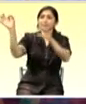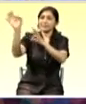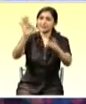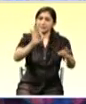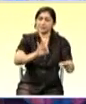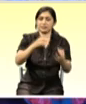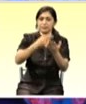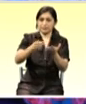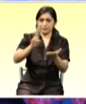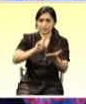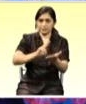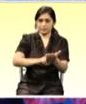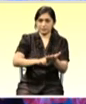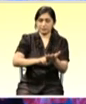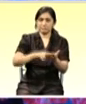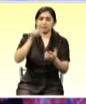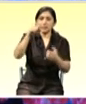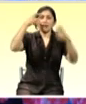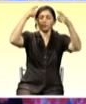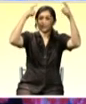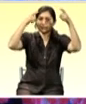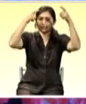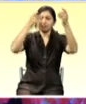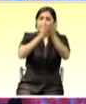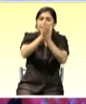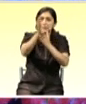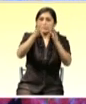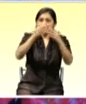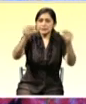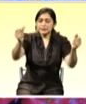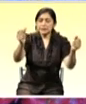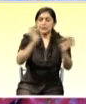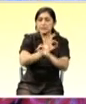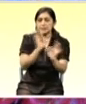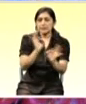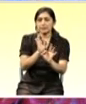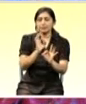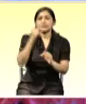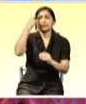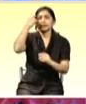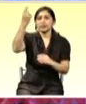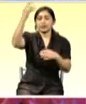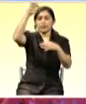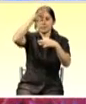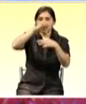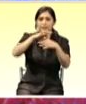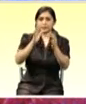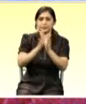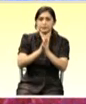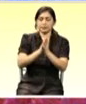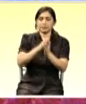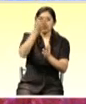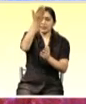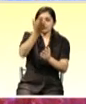vivos y muertos, y su reino no tendrá fin. Creo en el Espíritu Santo, Señor